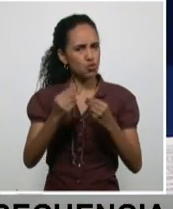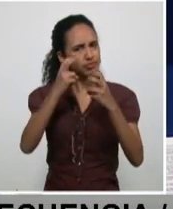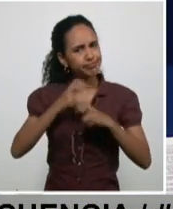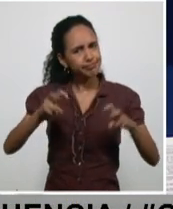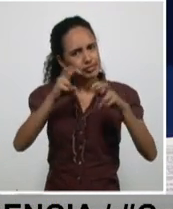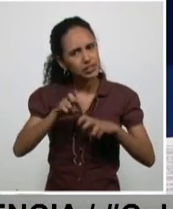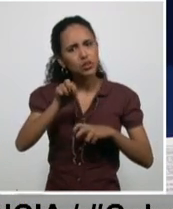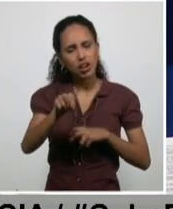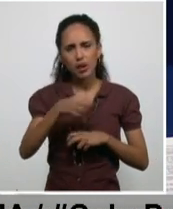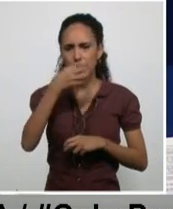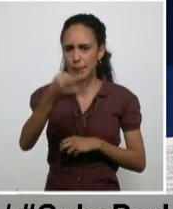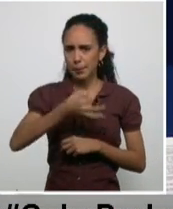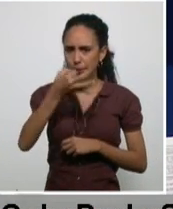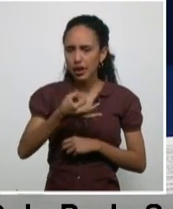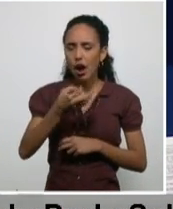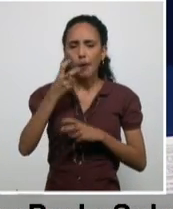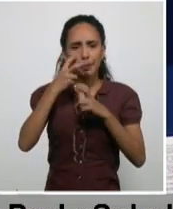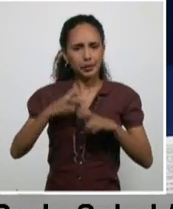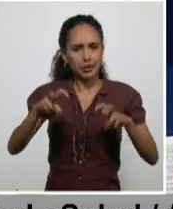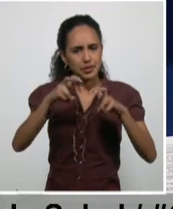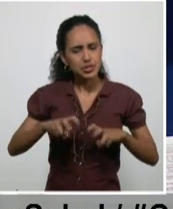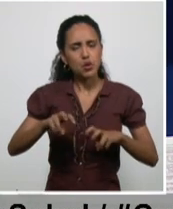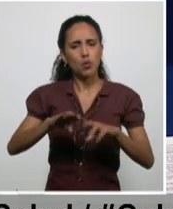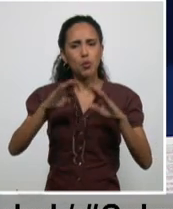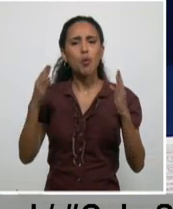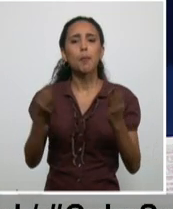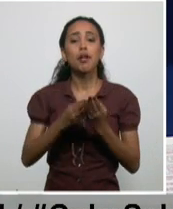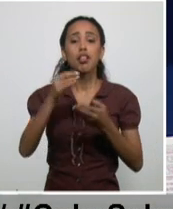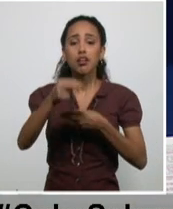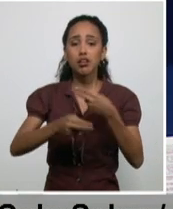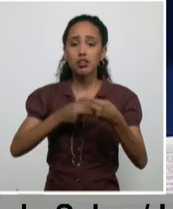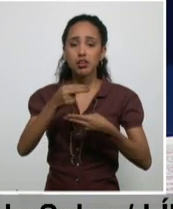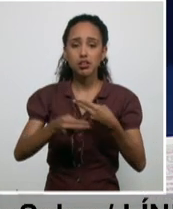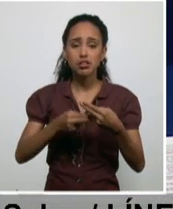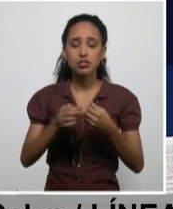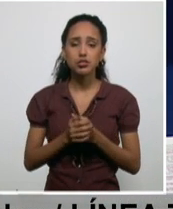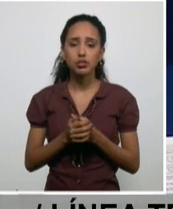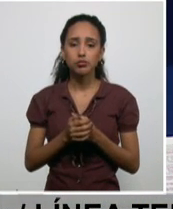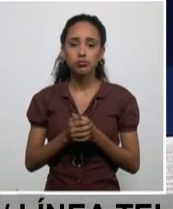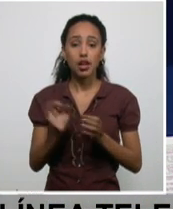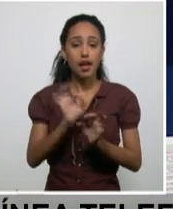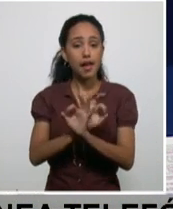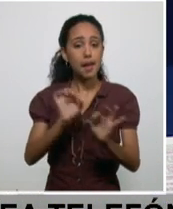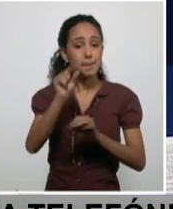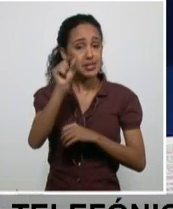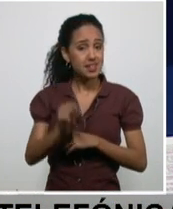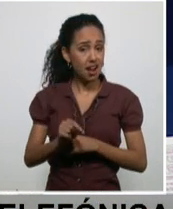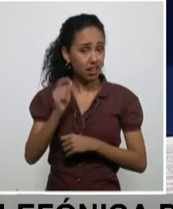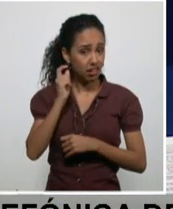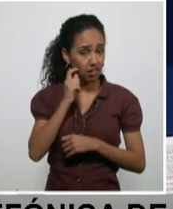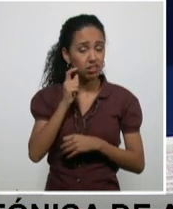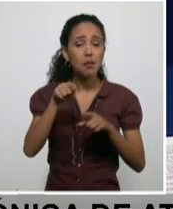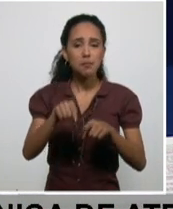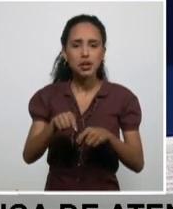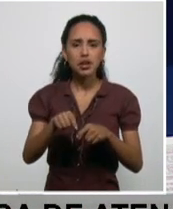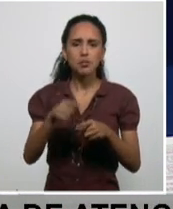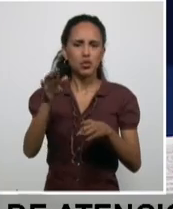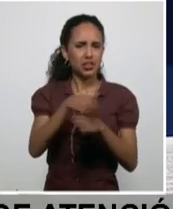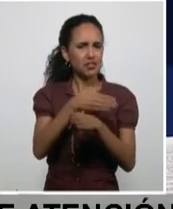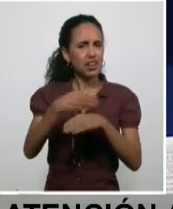ellos mencionan, una revisión muy completa que hicieron estos especialistas en Singapur, en Wuhan,